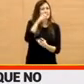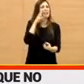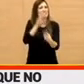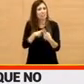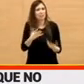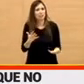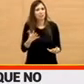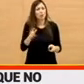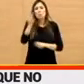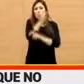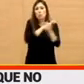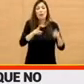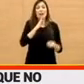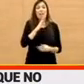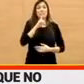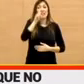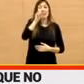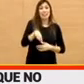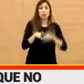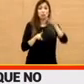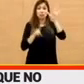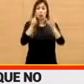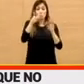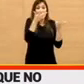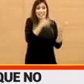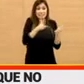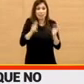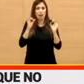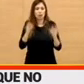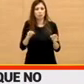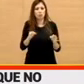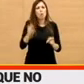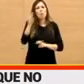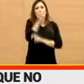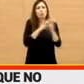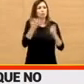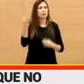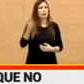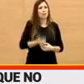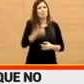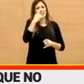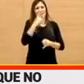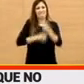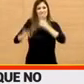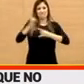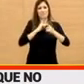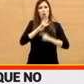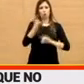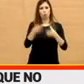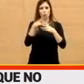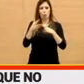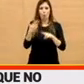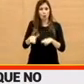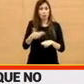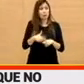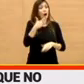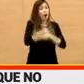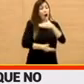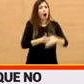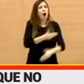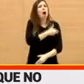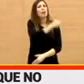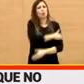161 escaños y consigamos atraer a más partidos. Desde luego, por ese camino sí nos va a encontrar. Por el camino del